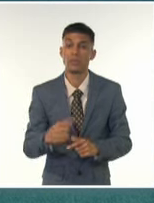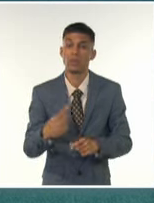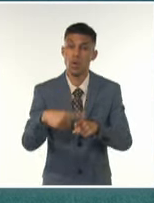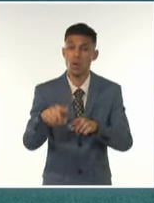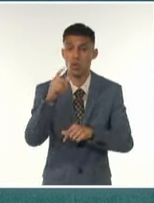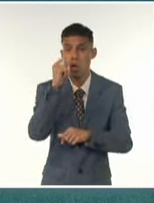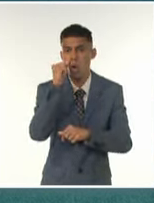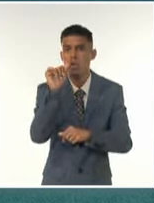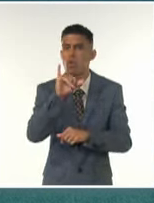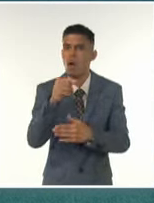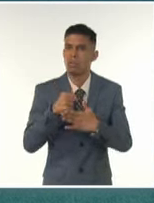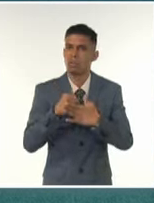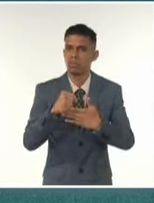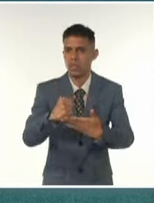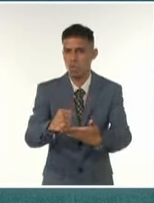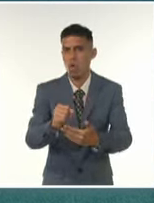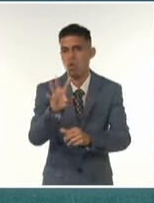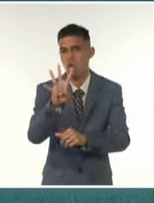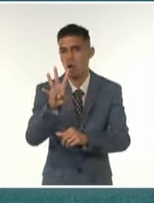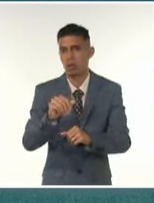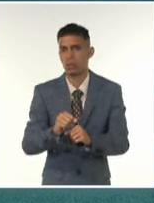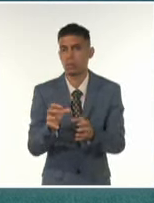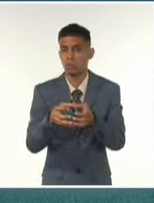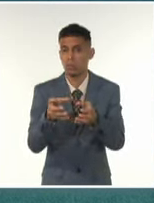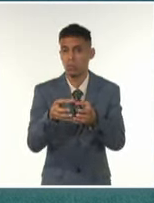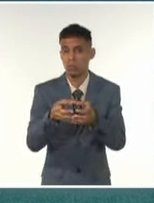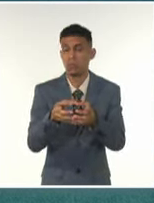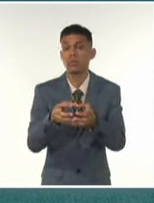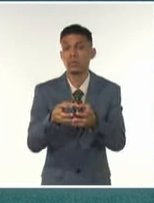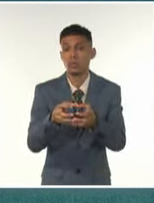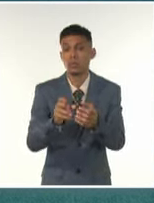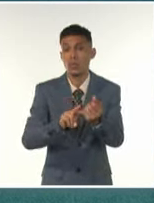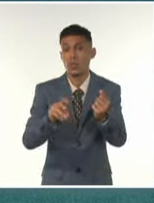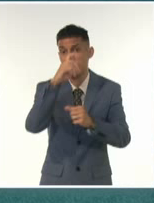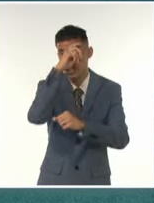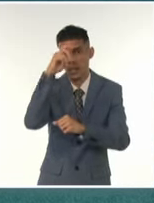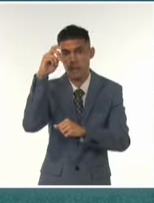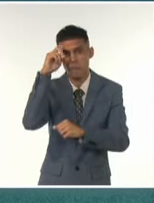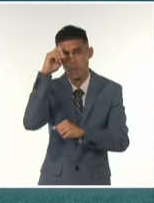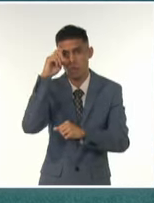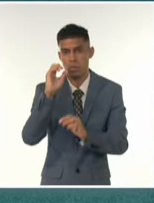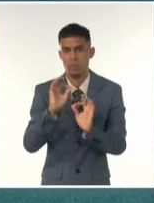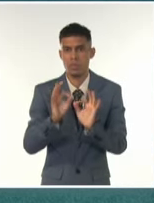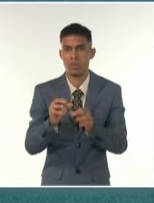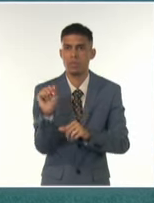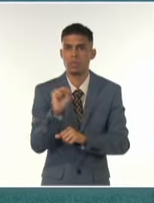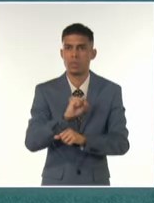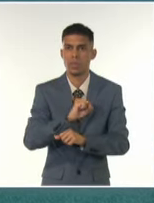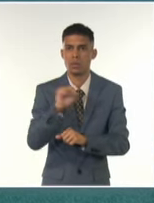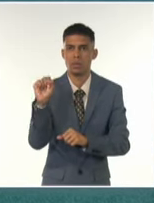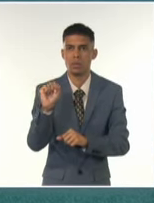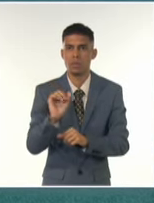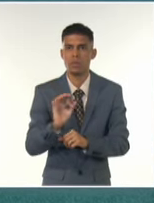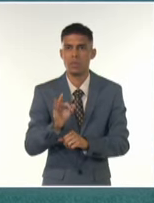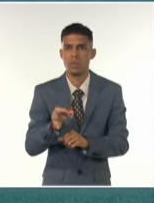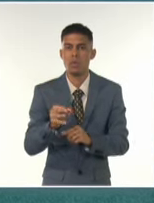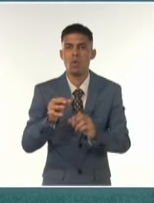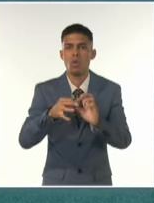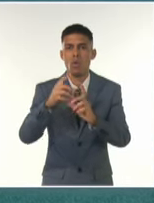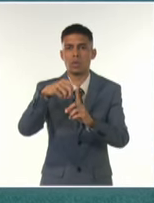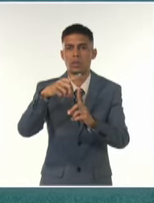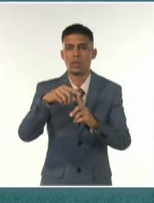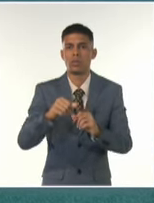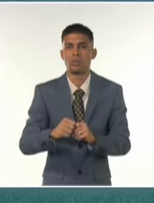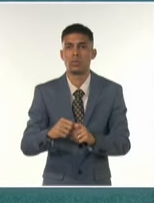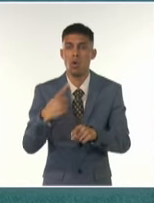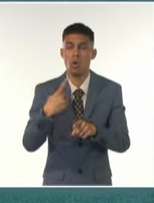carreras para el plato Sant espíritus aventajo 6 por c a guantánamo al tiempo que la isla dispuso 10 por 7 dín y las tunas cuatro por